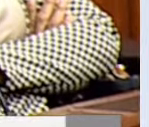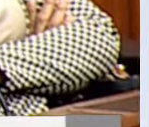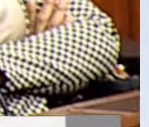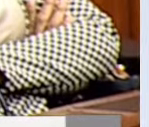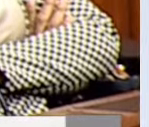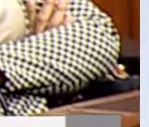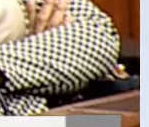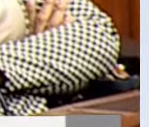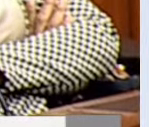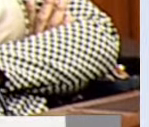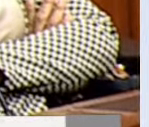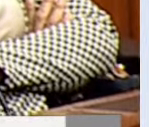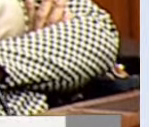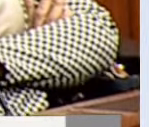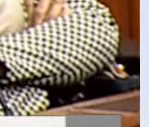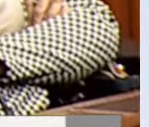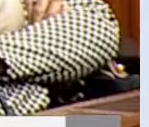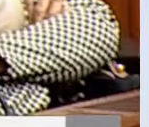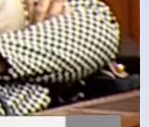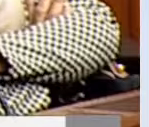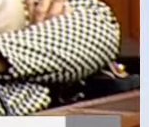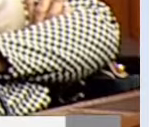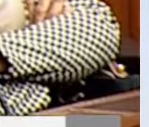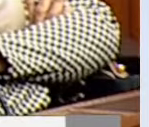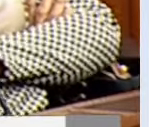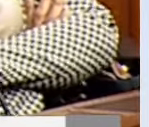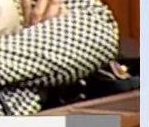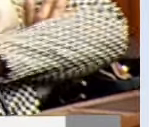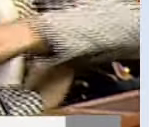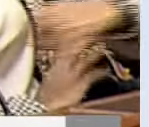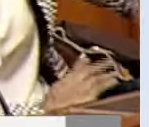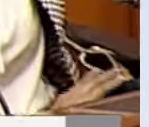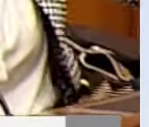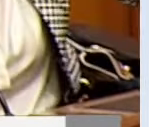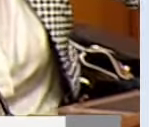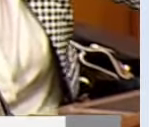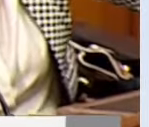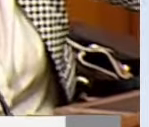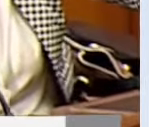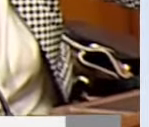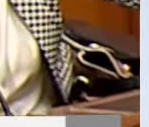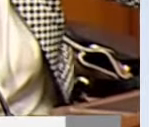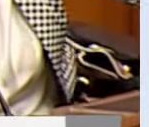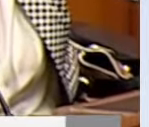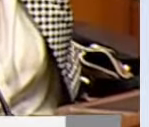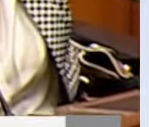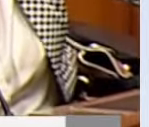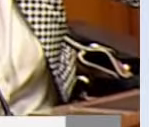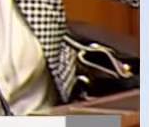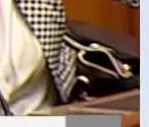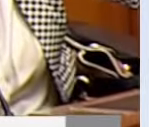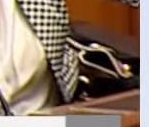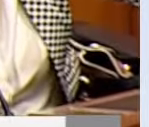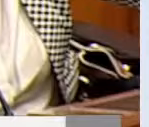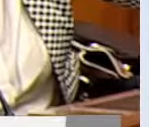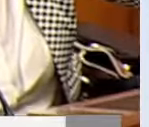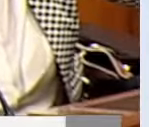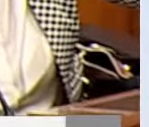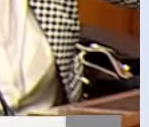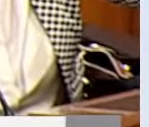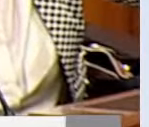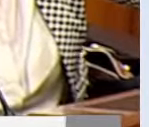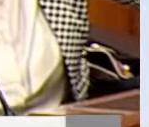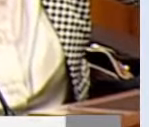esta migración? Tres grandes problemas: la corrupción, la inseguridad ciudadana y la